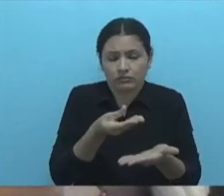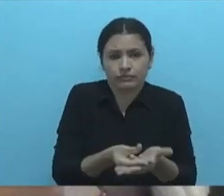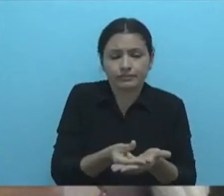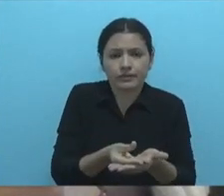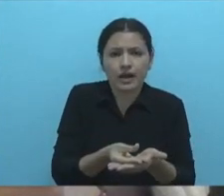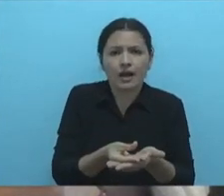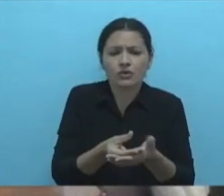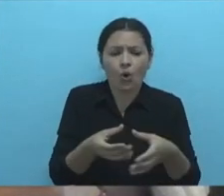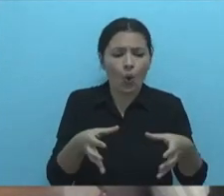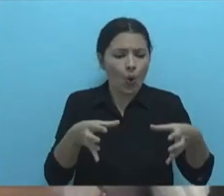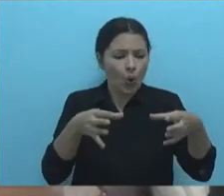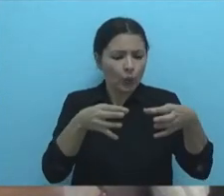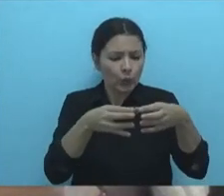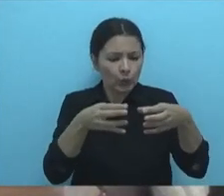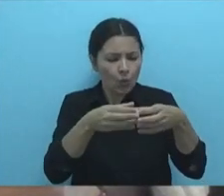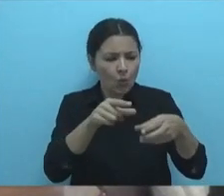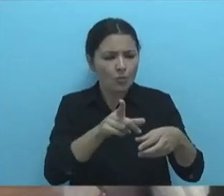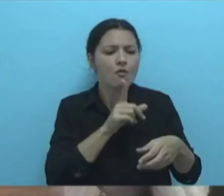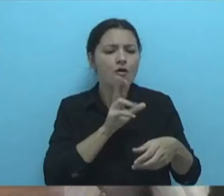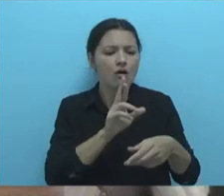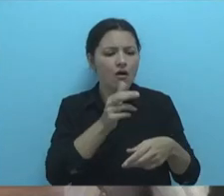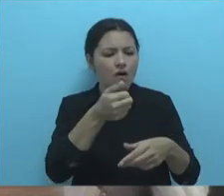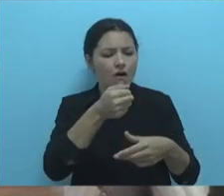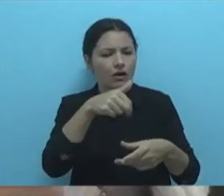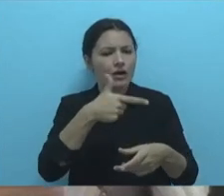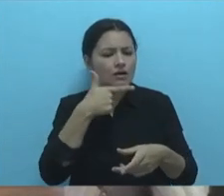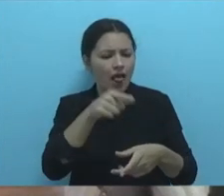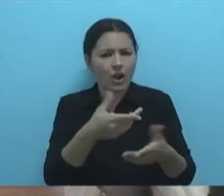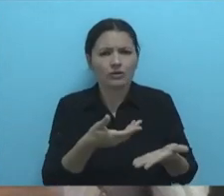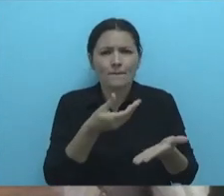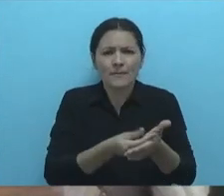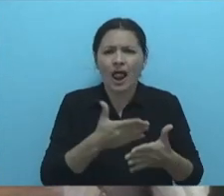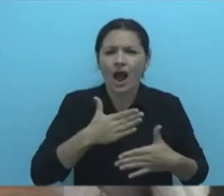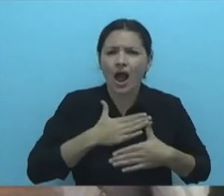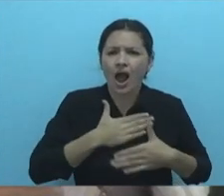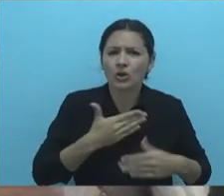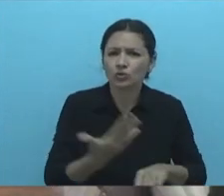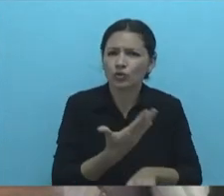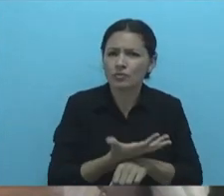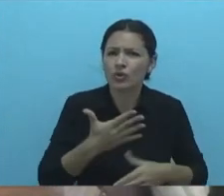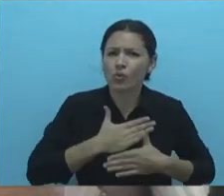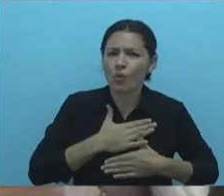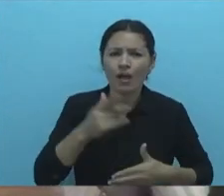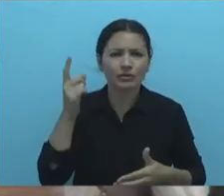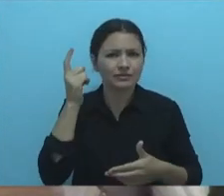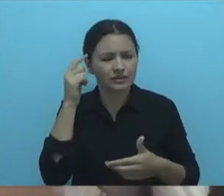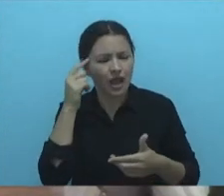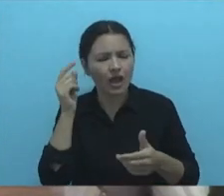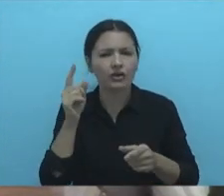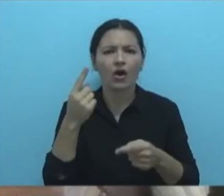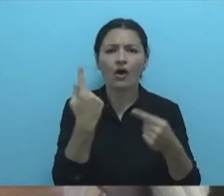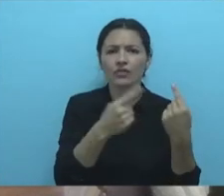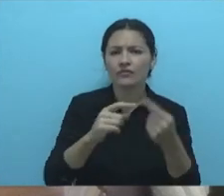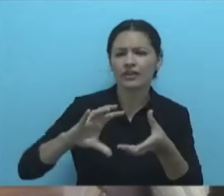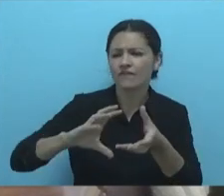porque les repara no solo Los sufrimientos físicos y psicológicos sino lo que han perdido en su vida y